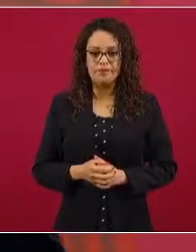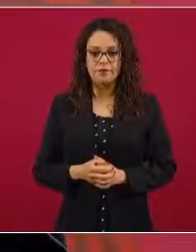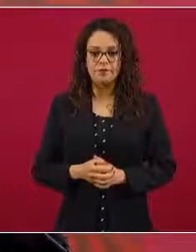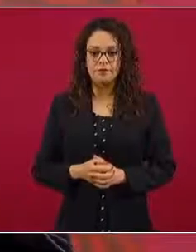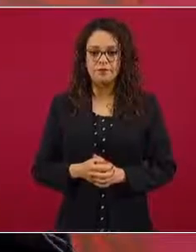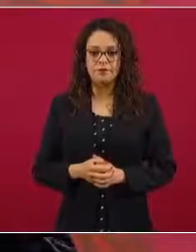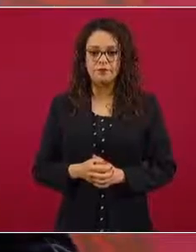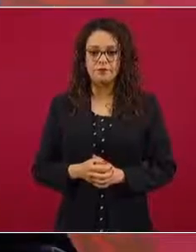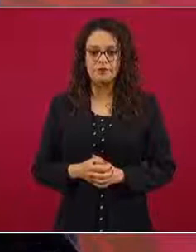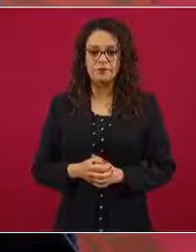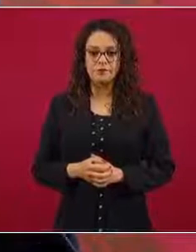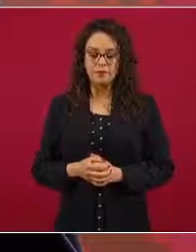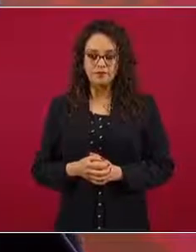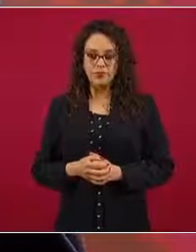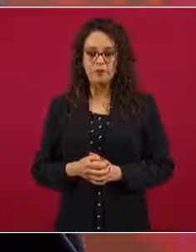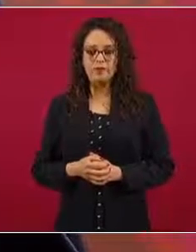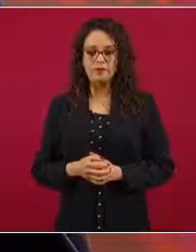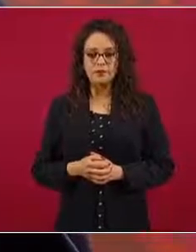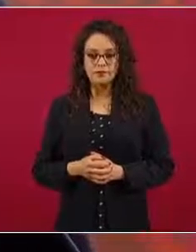porque